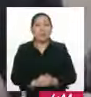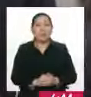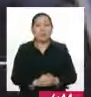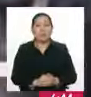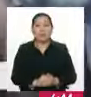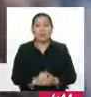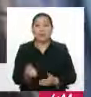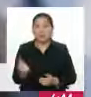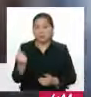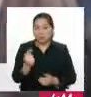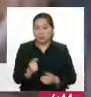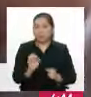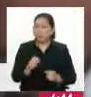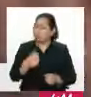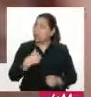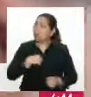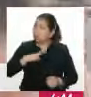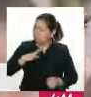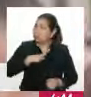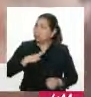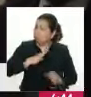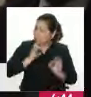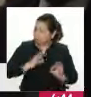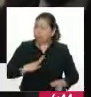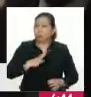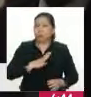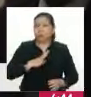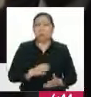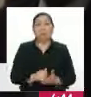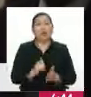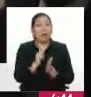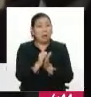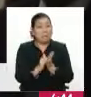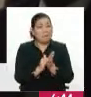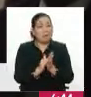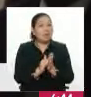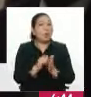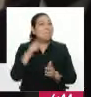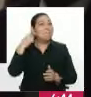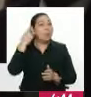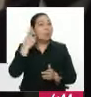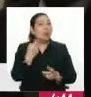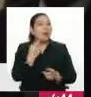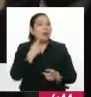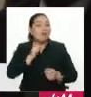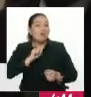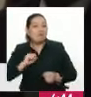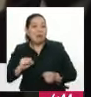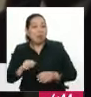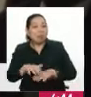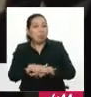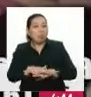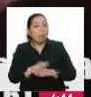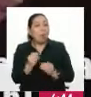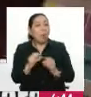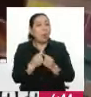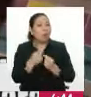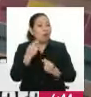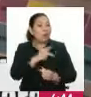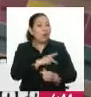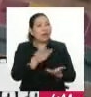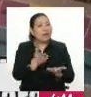Kenji Fujimori insiste en su inocencia. Alegó que el móvil de los Mamani videos fue político y que formó parte de un plan de Fuerza Popular